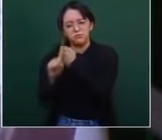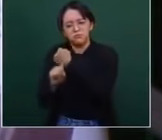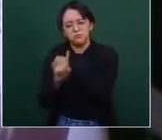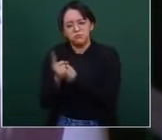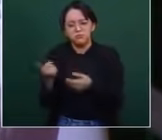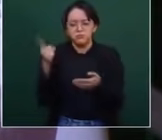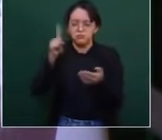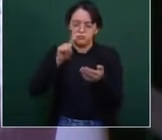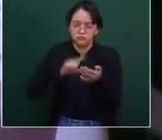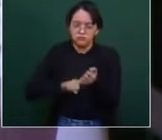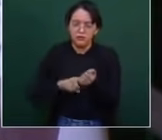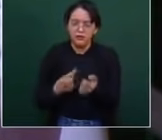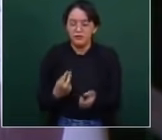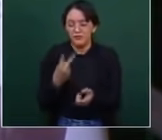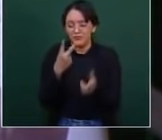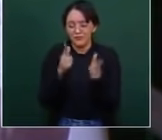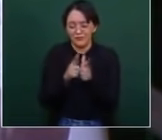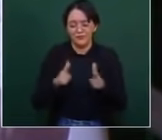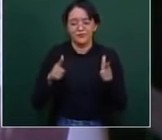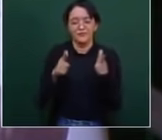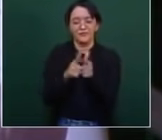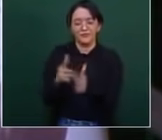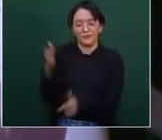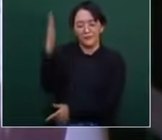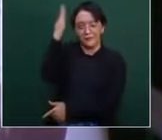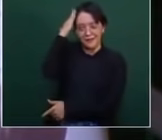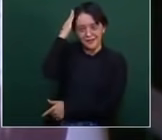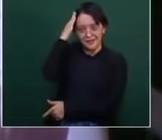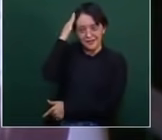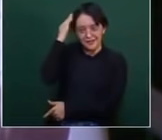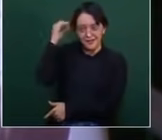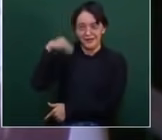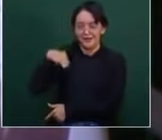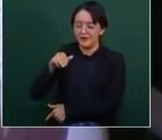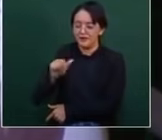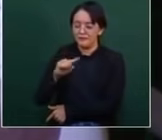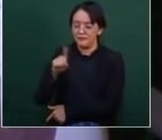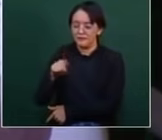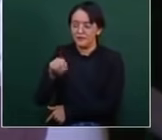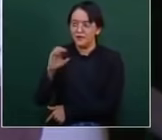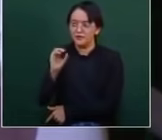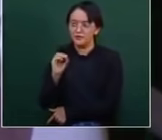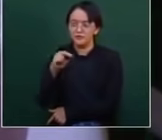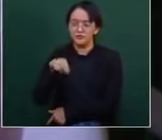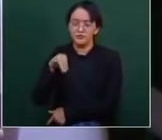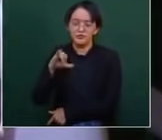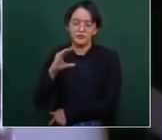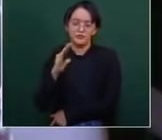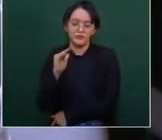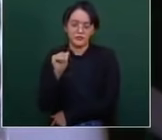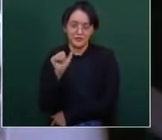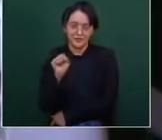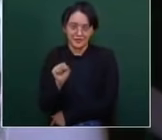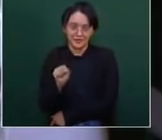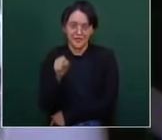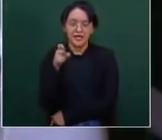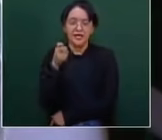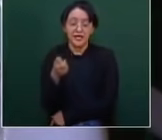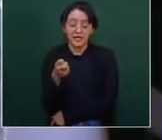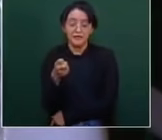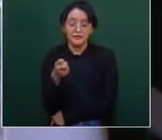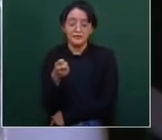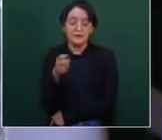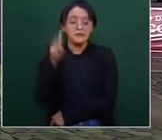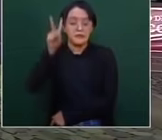dos principales logias masónicas que en aquellos tiempos funcionaban como